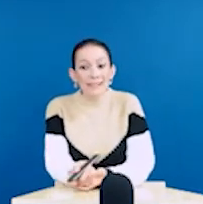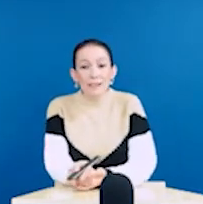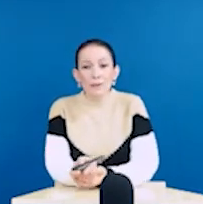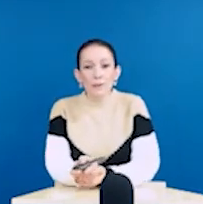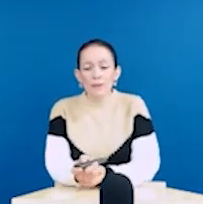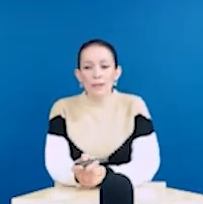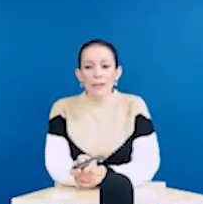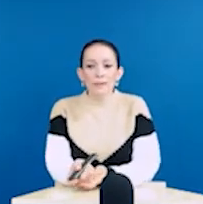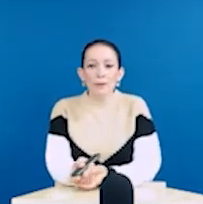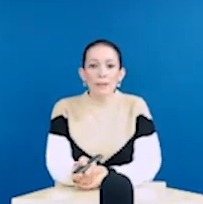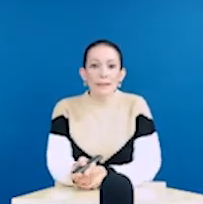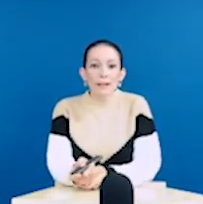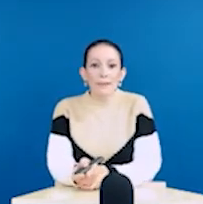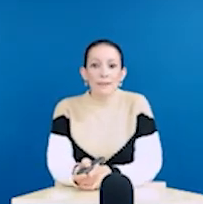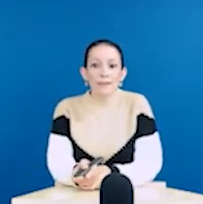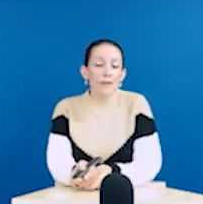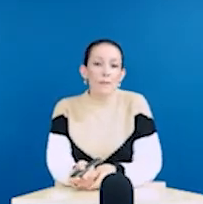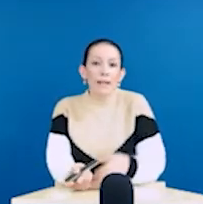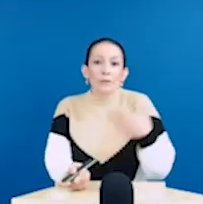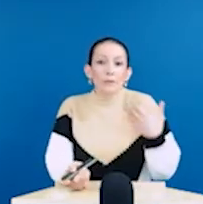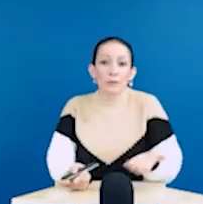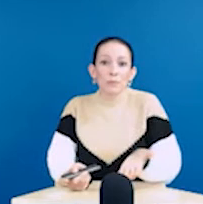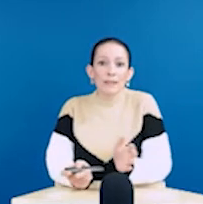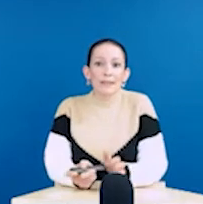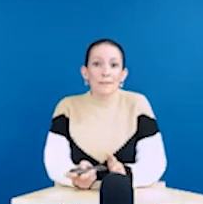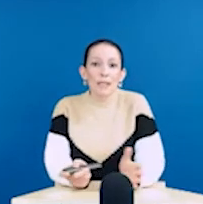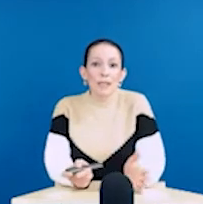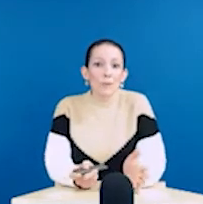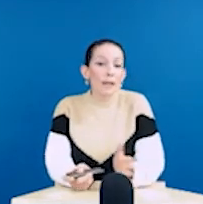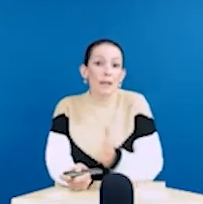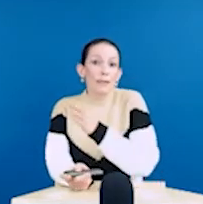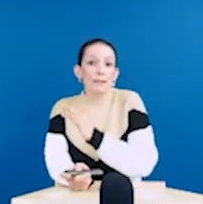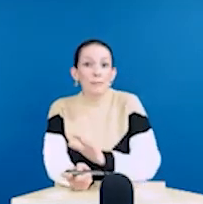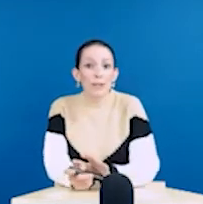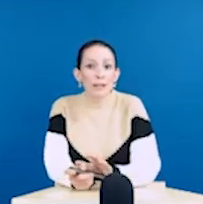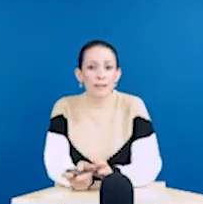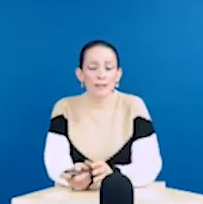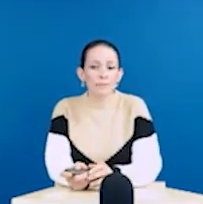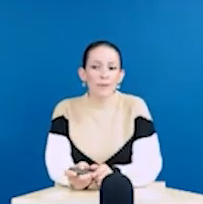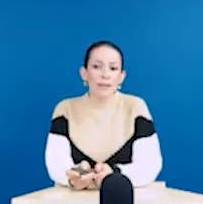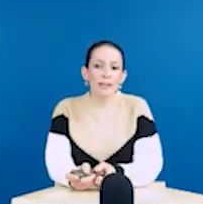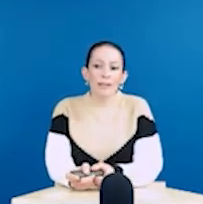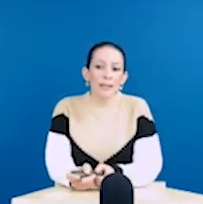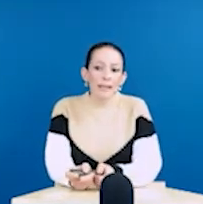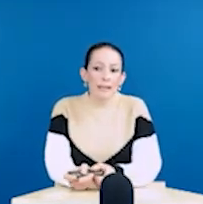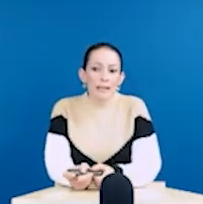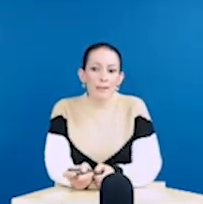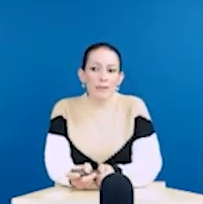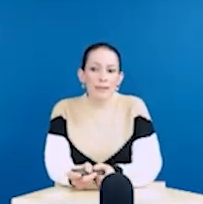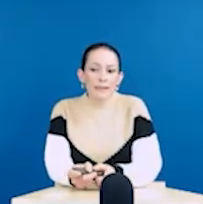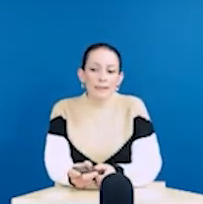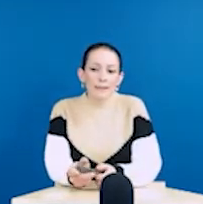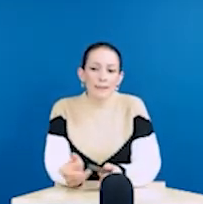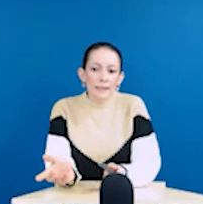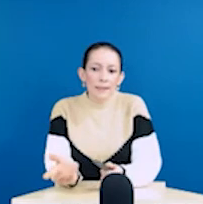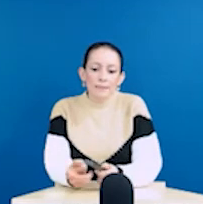dolor distinto, y esto va a hacer que el paciente, lo que para nosotros puede ser mínimo, para él puede ser muy grande. La idea